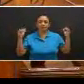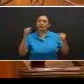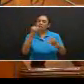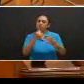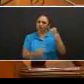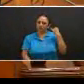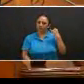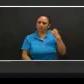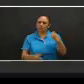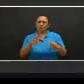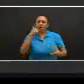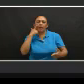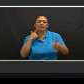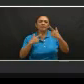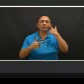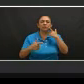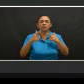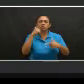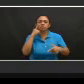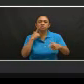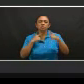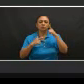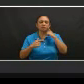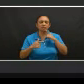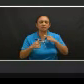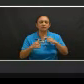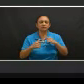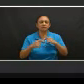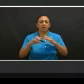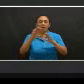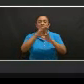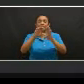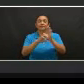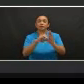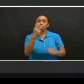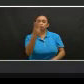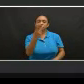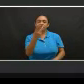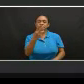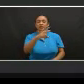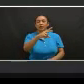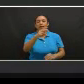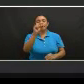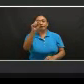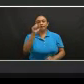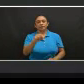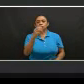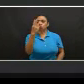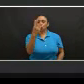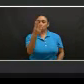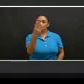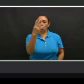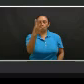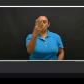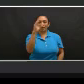Termino, Lamentaciones capítulo número 3 y verso 40 dice, examinemos nuestros caminos